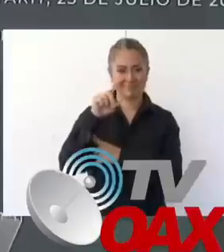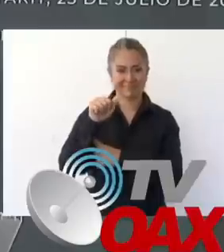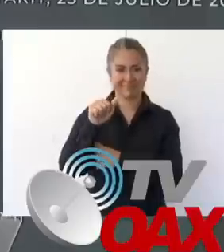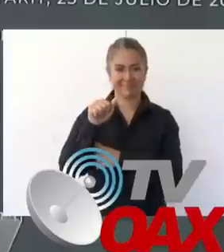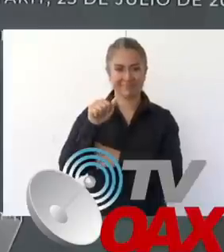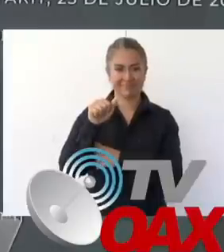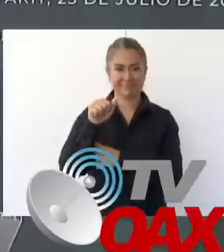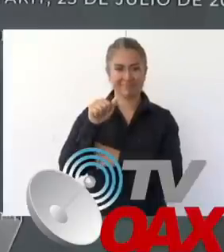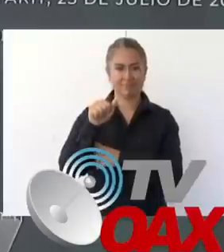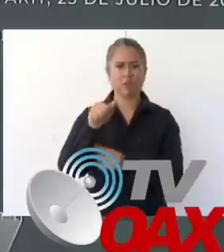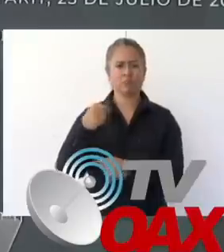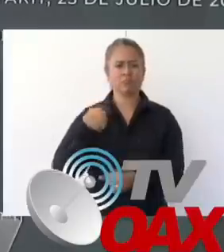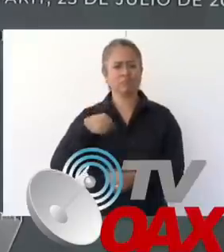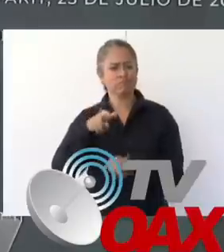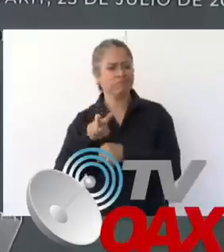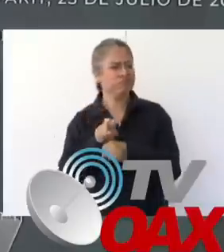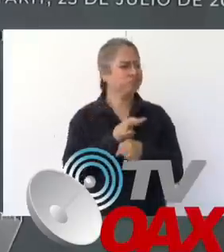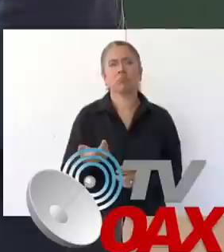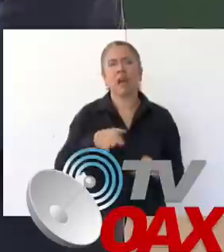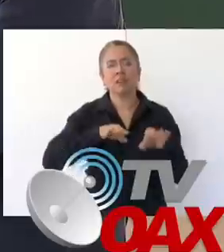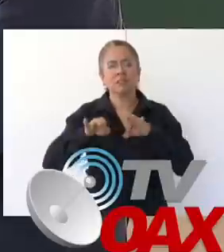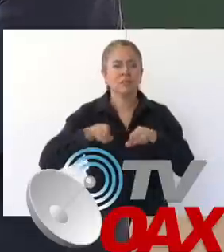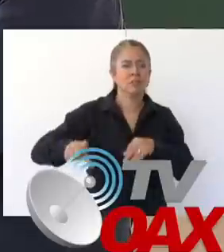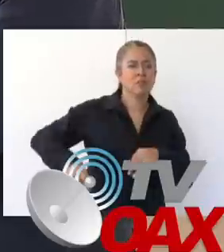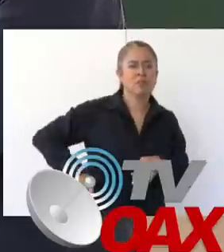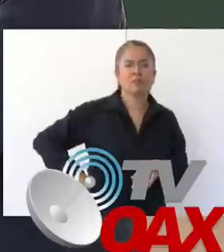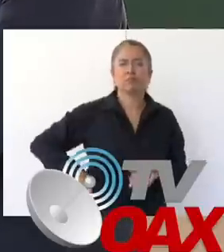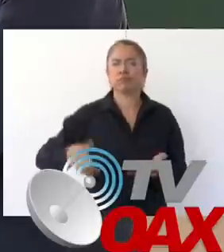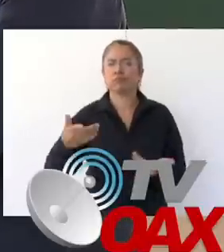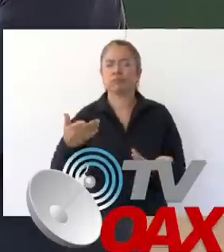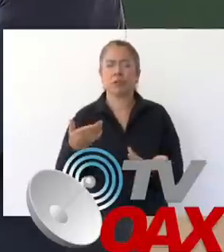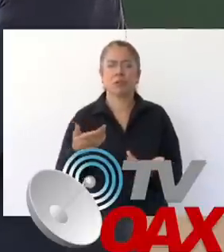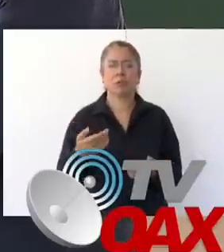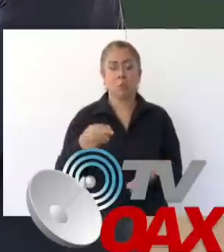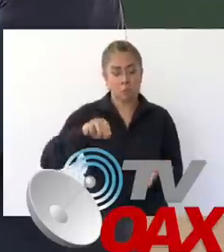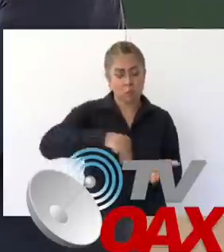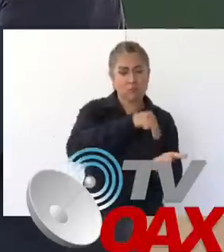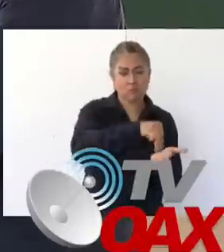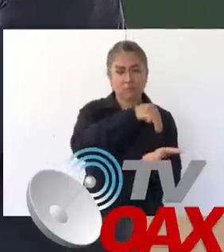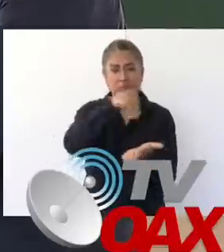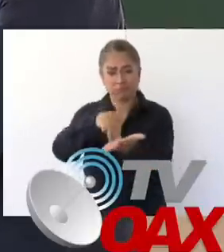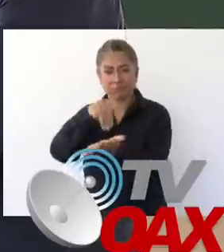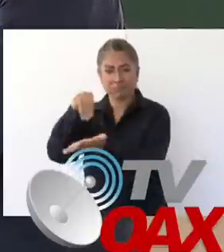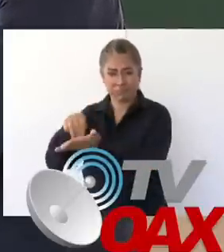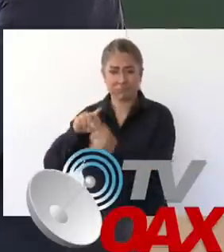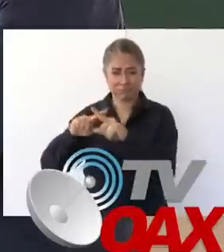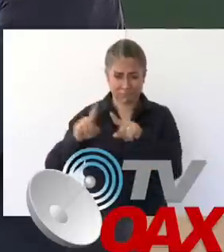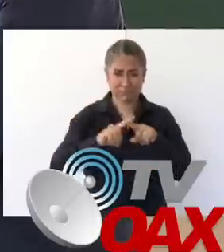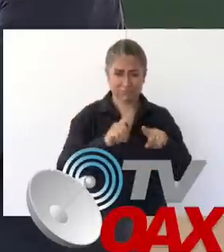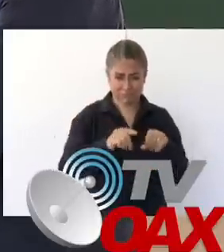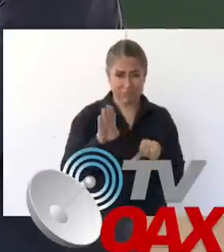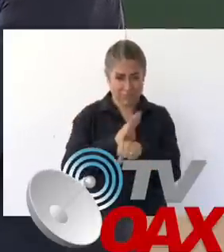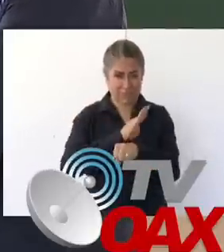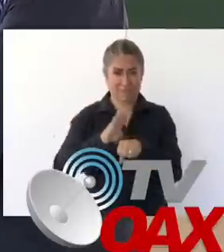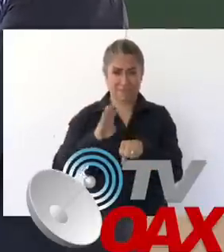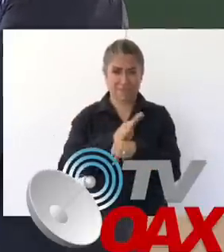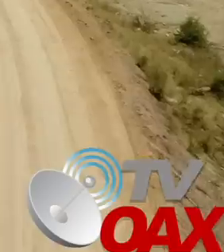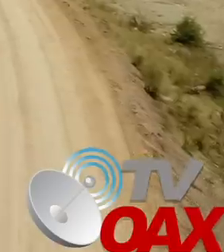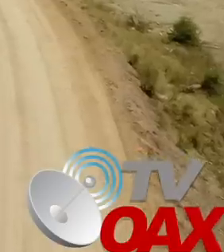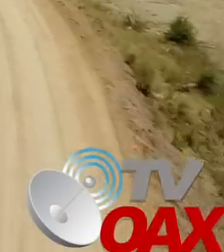En la supervisión de esta obra, los municipios que se van a